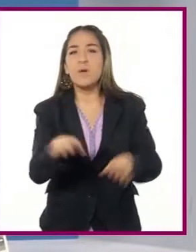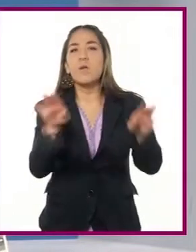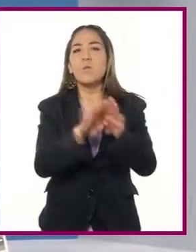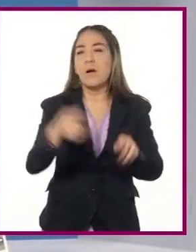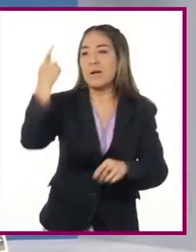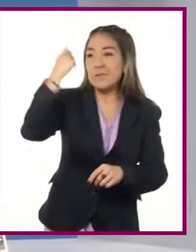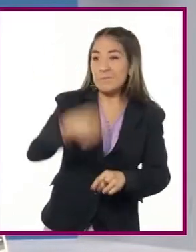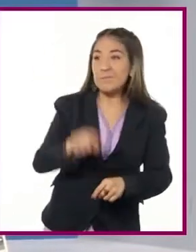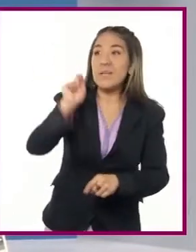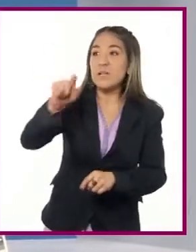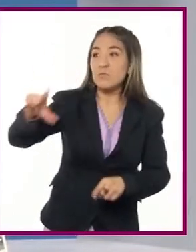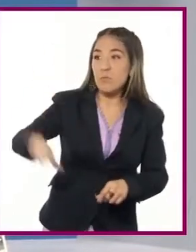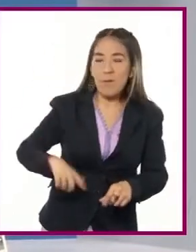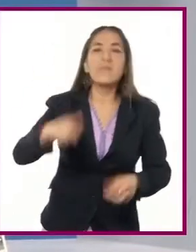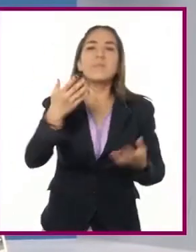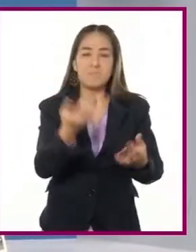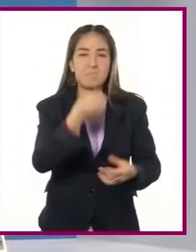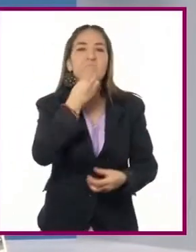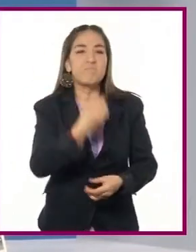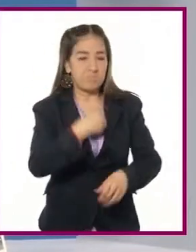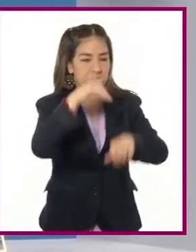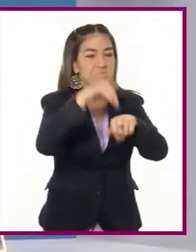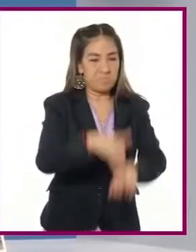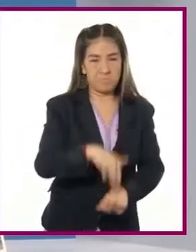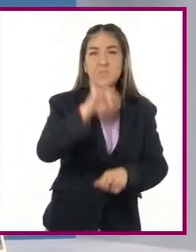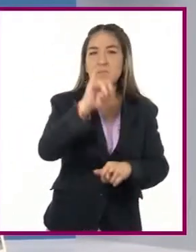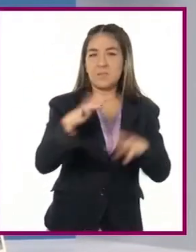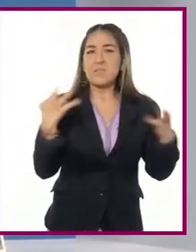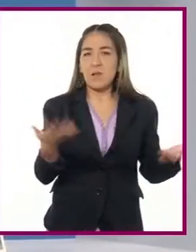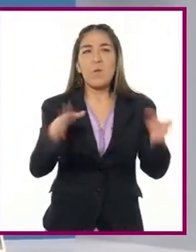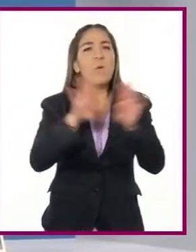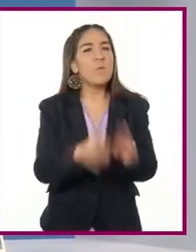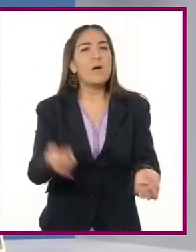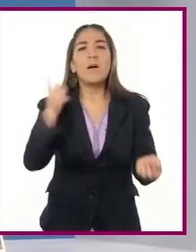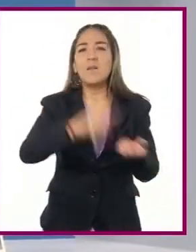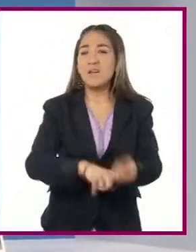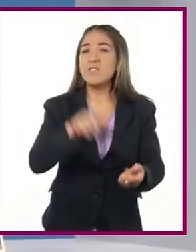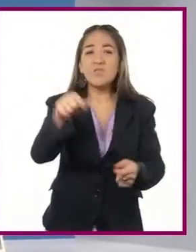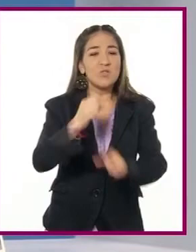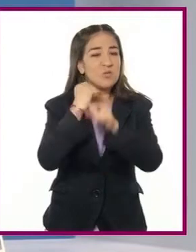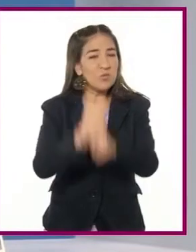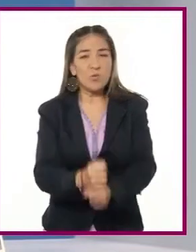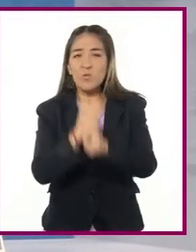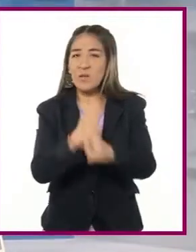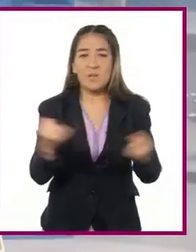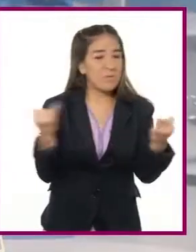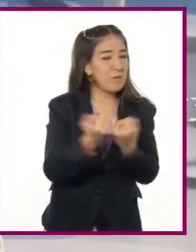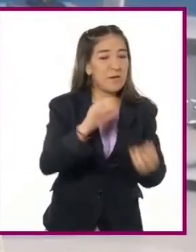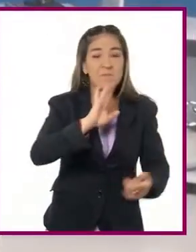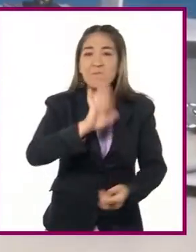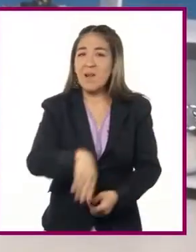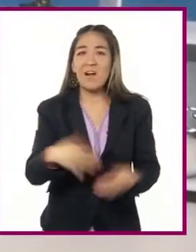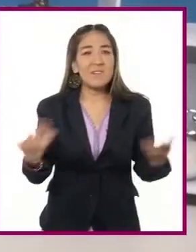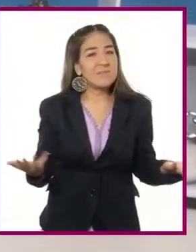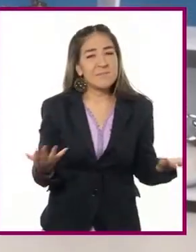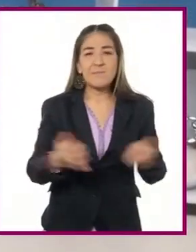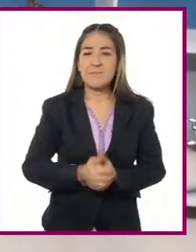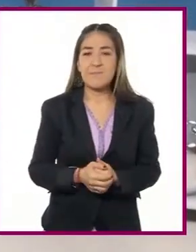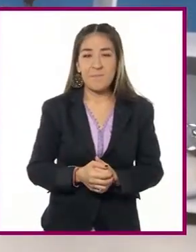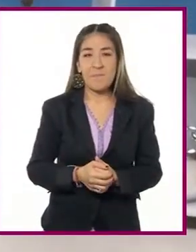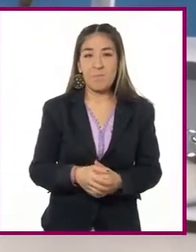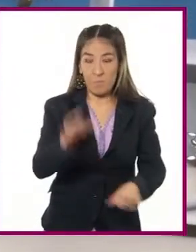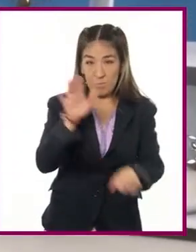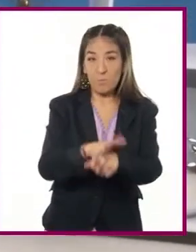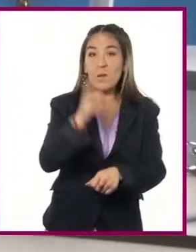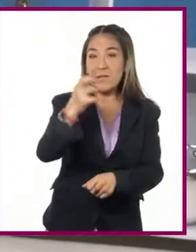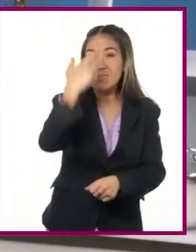disposiciones gubernativas y por si acaso delinque, sufre las mismas penas que el hombre culpado. Así pues,